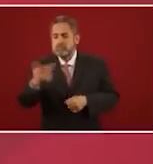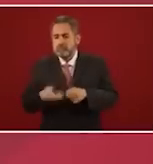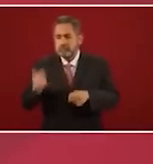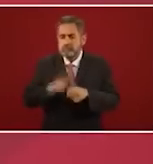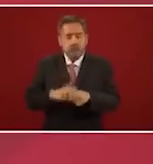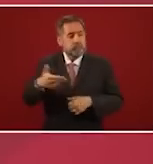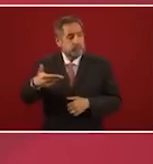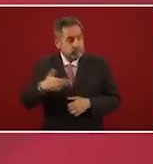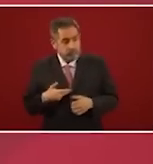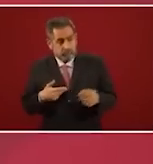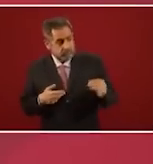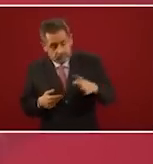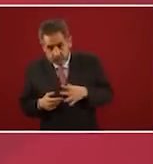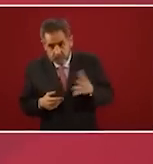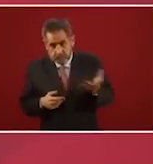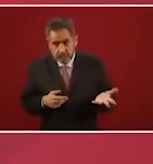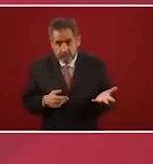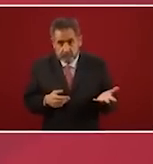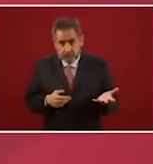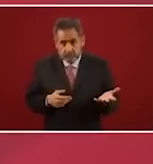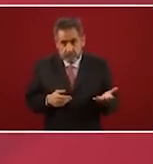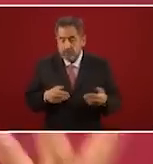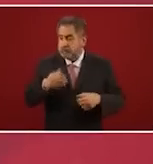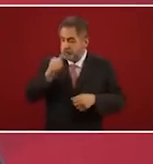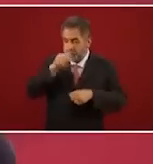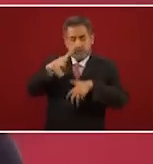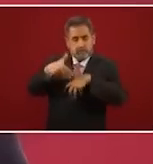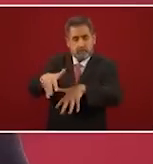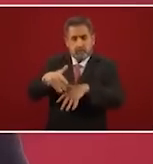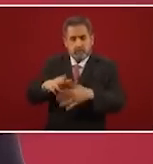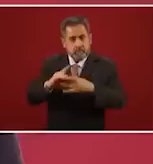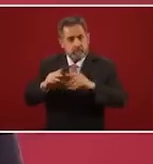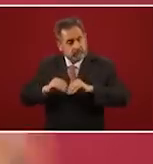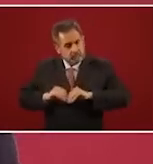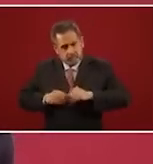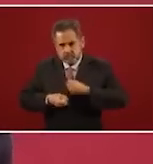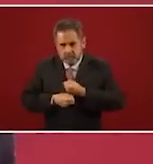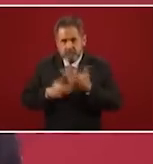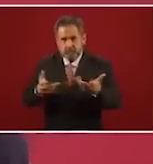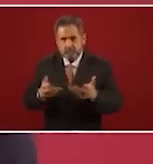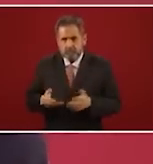lo pidan. Y si no, que salgan a manifestarse y digan.